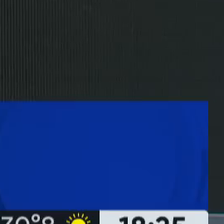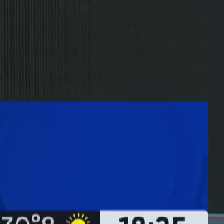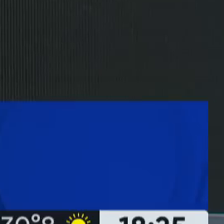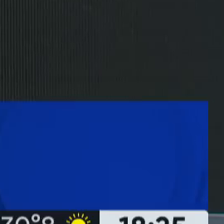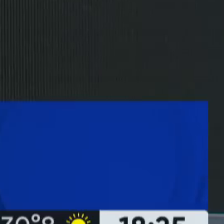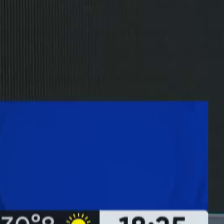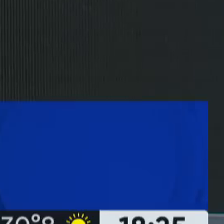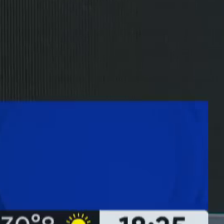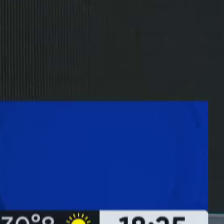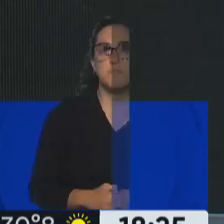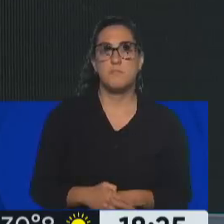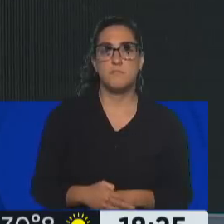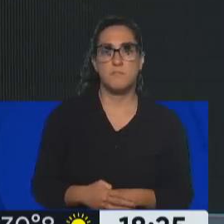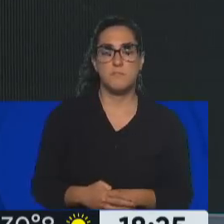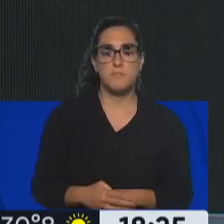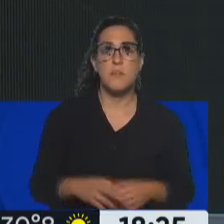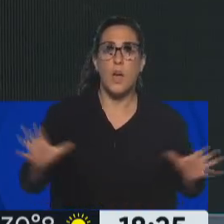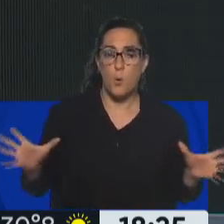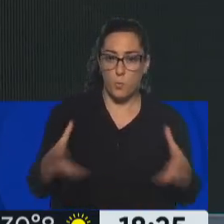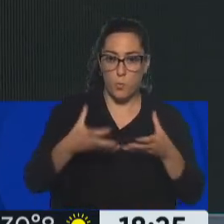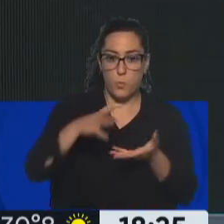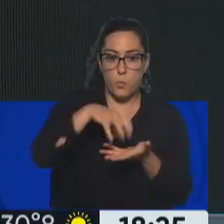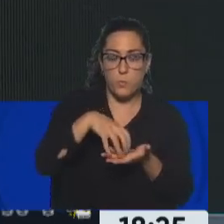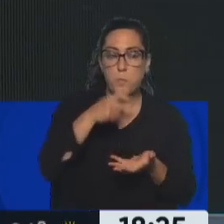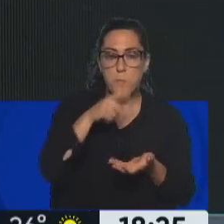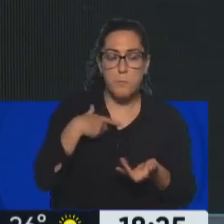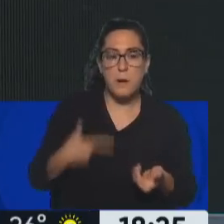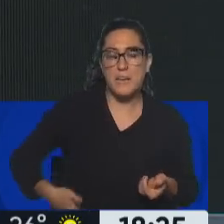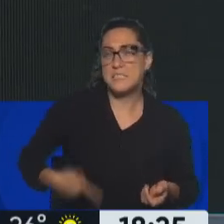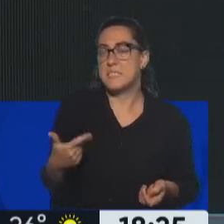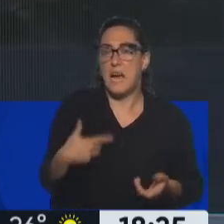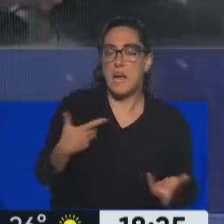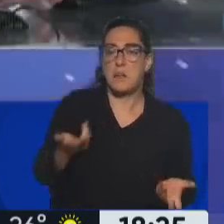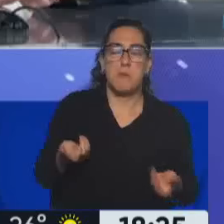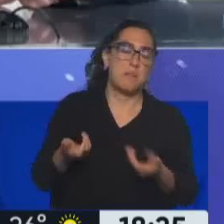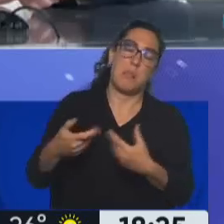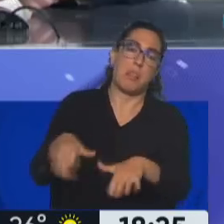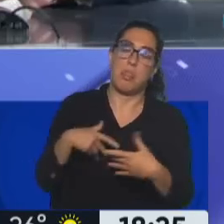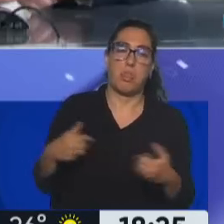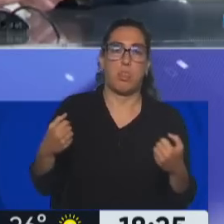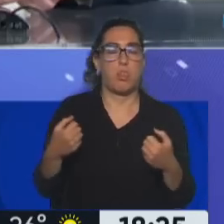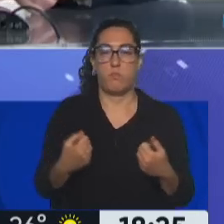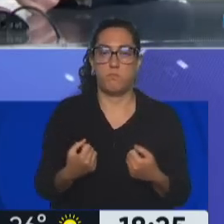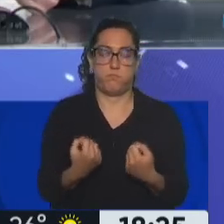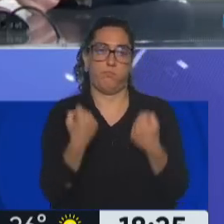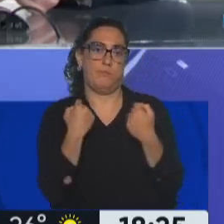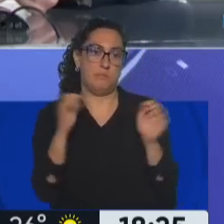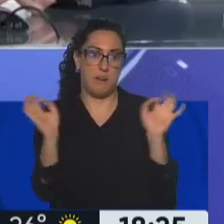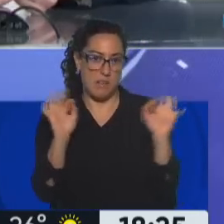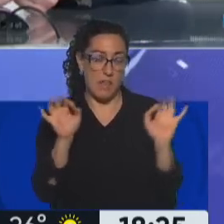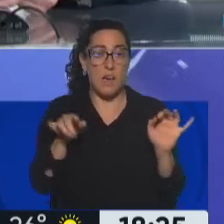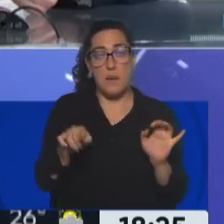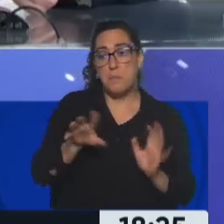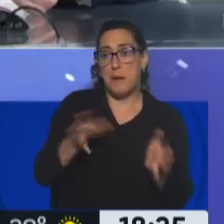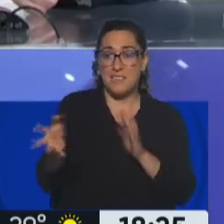checkpoints, en los cuarteles, parecía que se deponía las armas sin dar pelea, Y acá sucedió algo más o menos parecido, solo